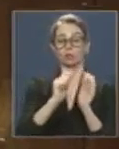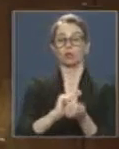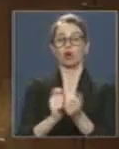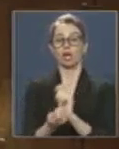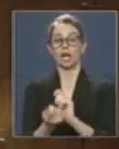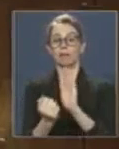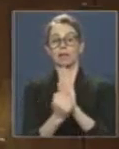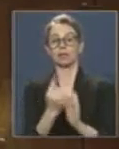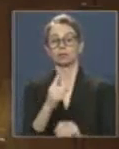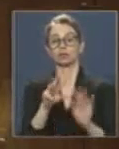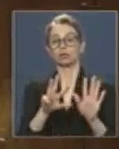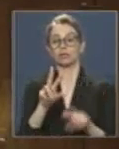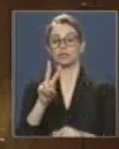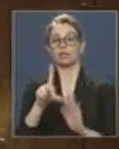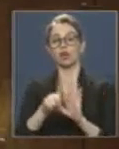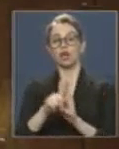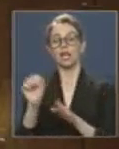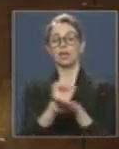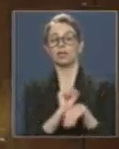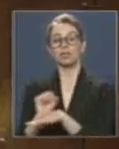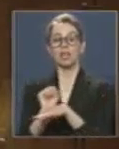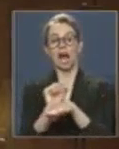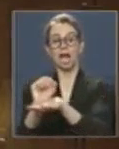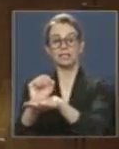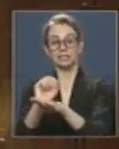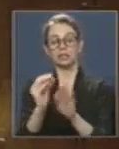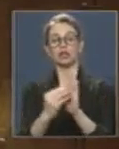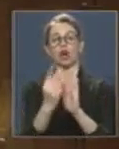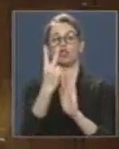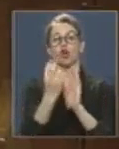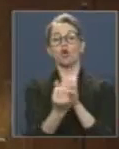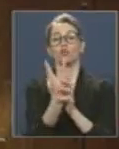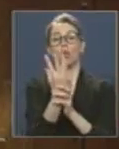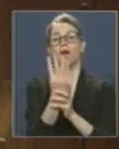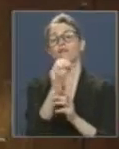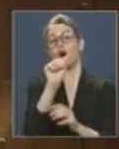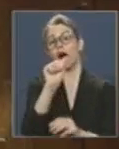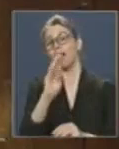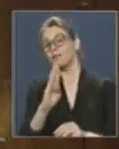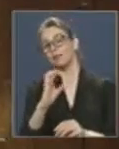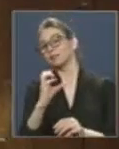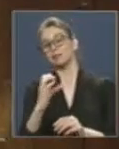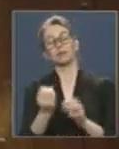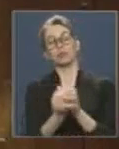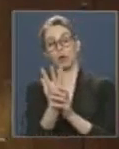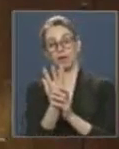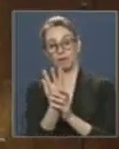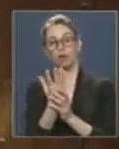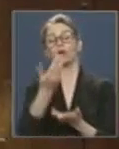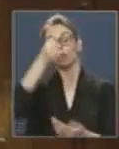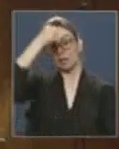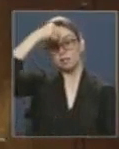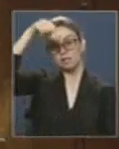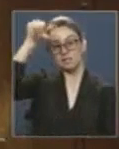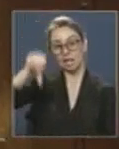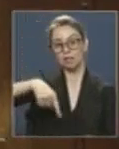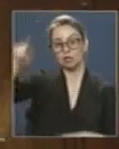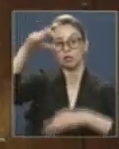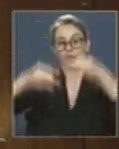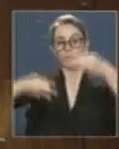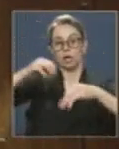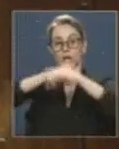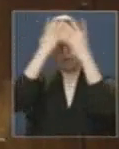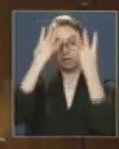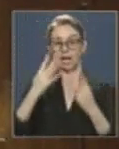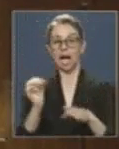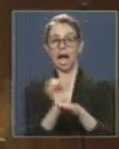el artículo 192 de la Ley de Tránsito, agregando 2 letras nuevas que, en definitiva, tienen por objeto sancionar penalmente el